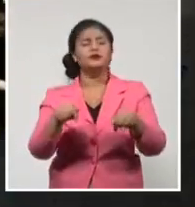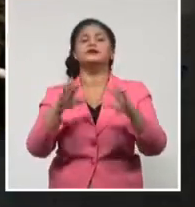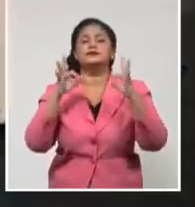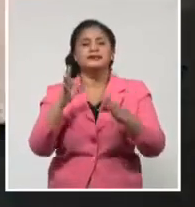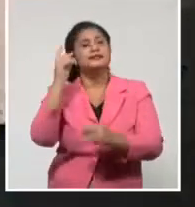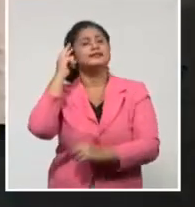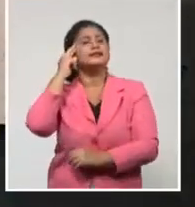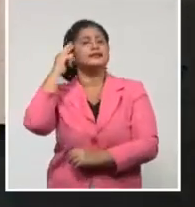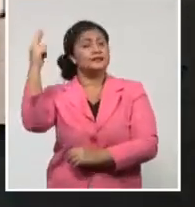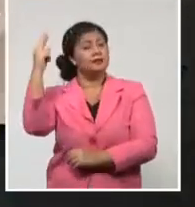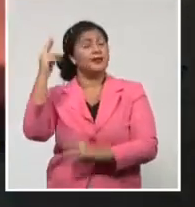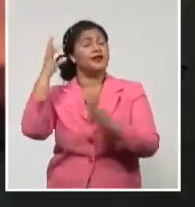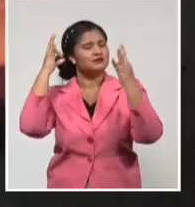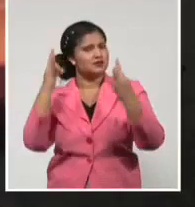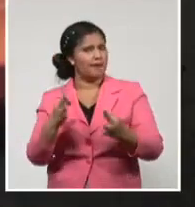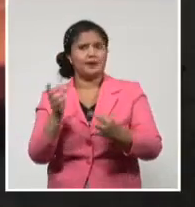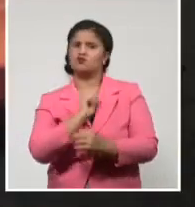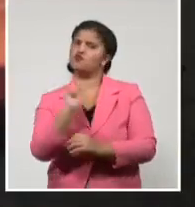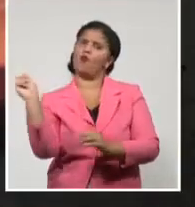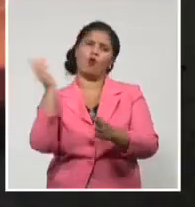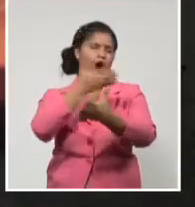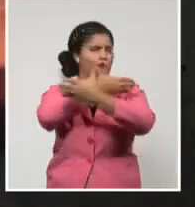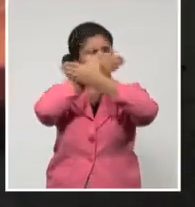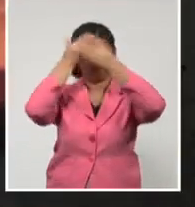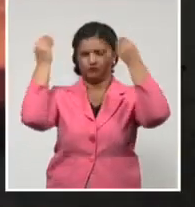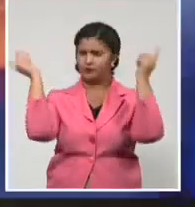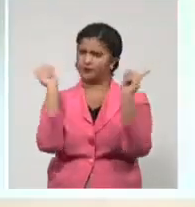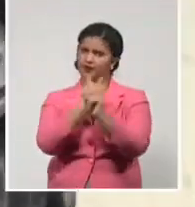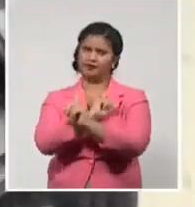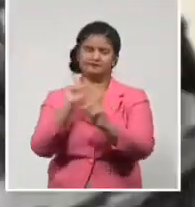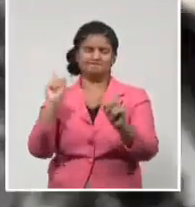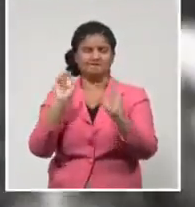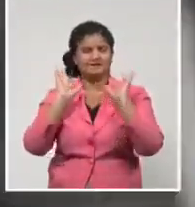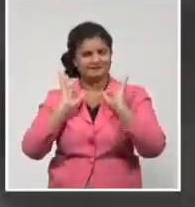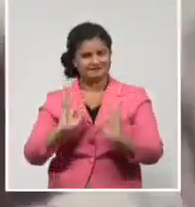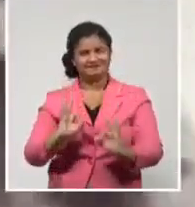más profunda y perdurable trascendencia